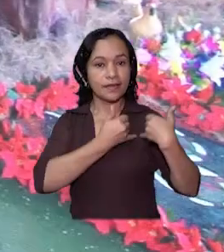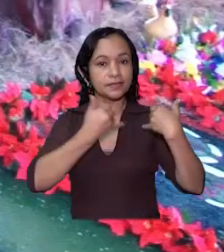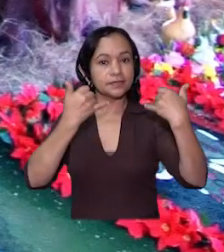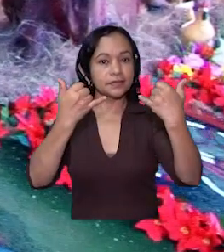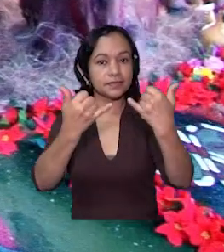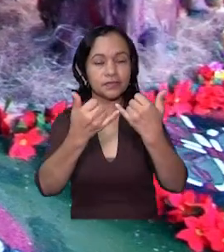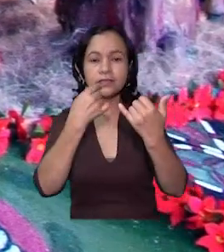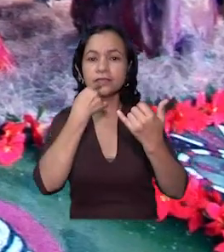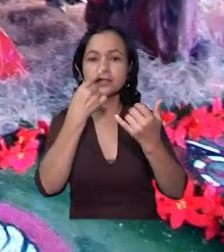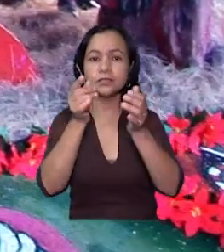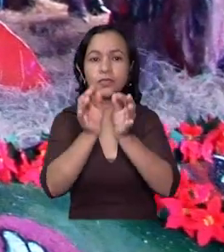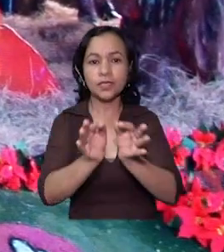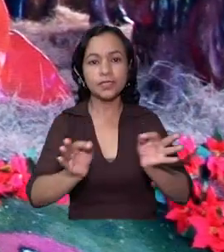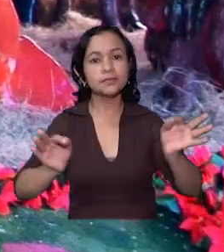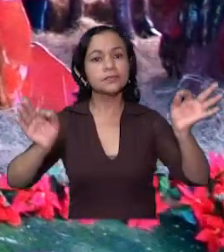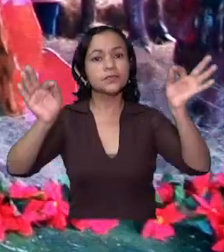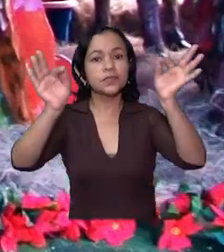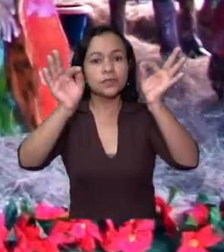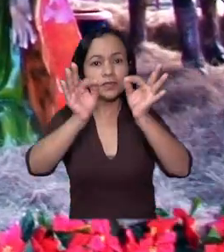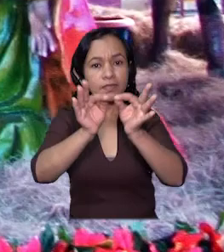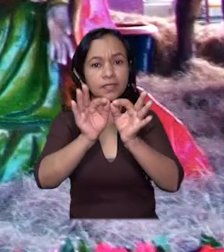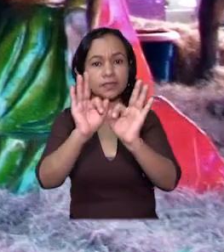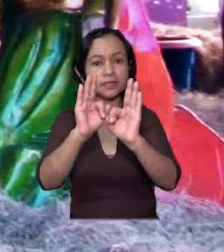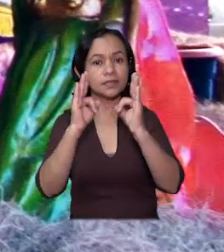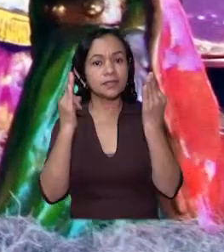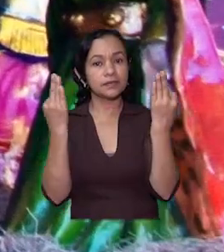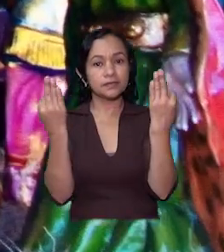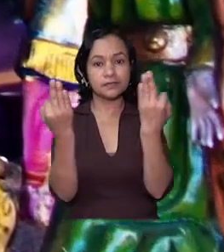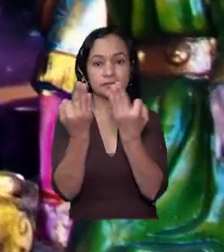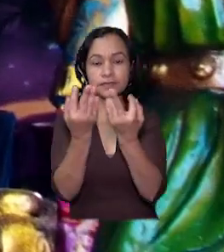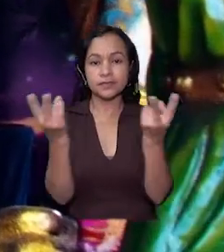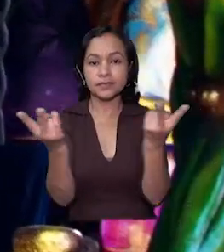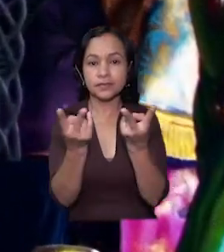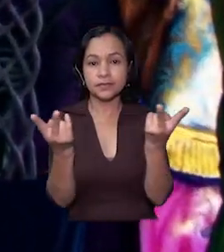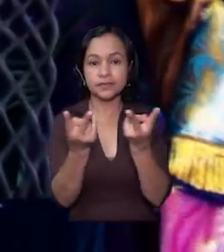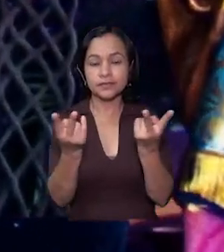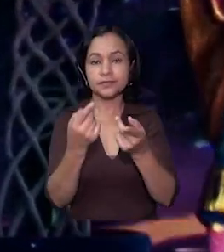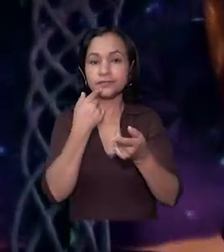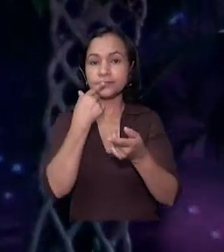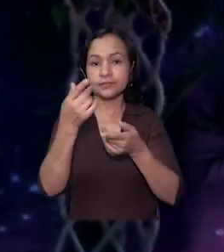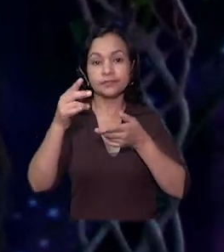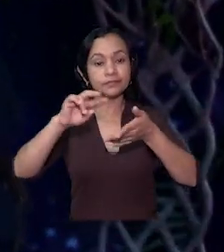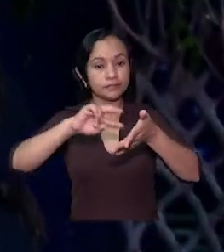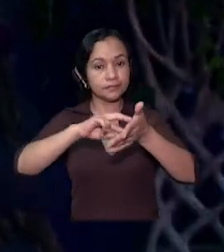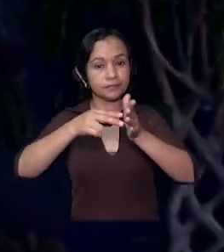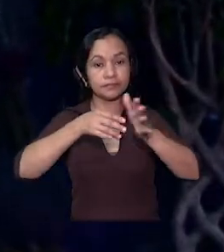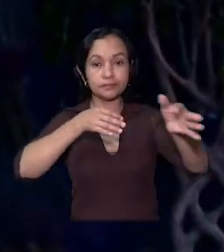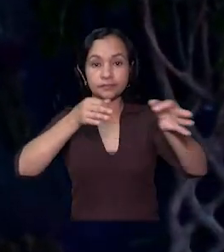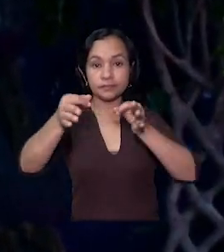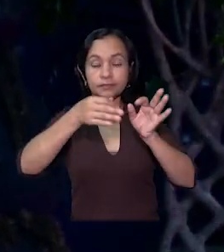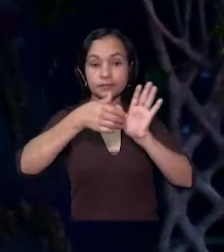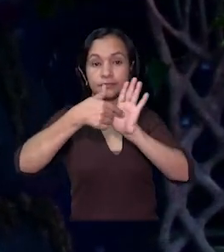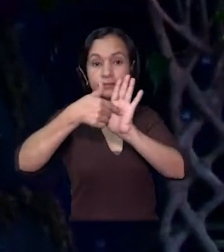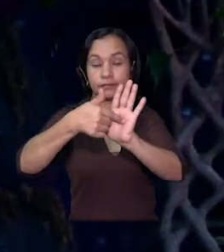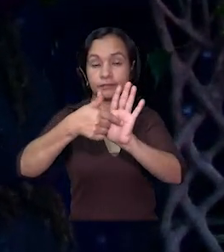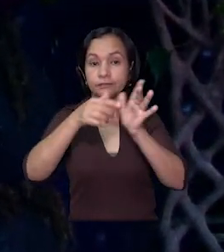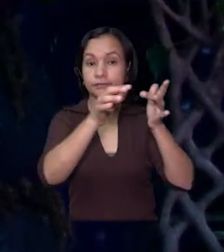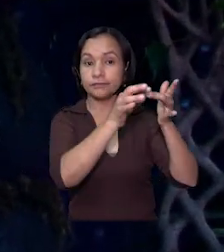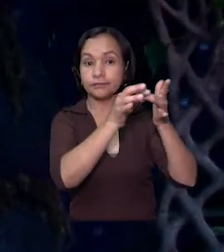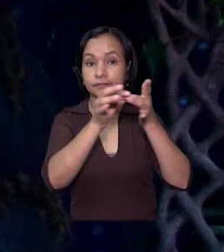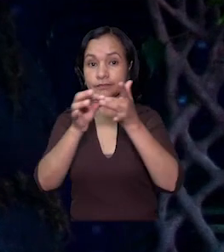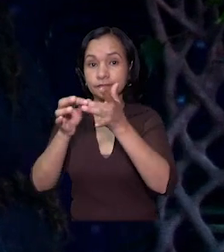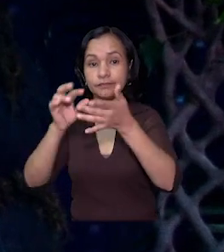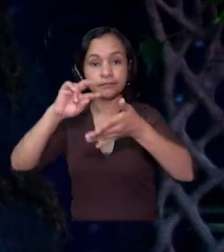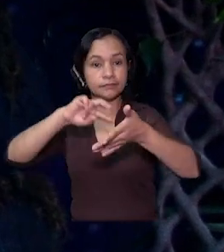Desde nuestra institución destacamos la importancia de la unidad familiar y la convivencia. Es por ello que a continuación le presentaremos